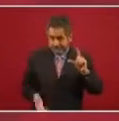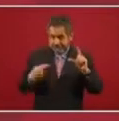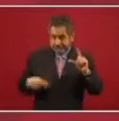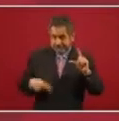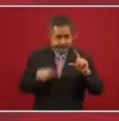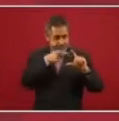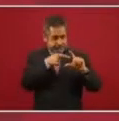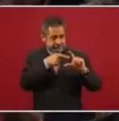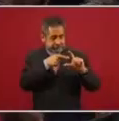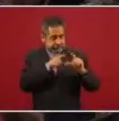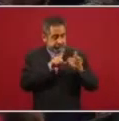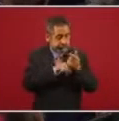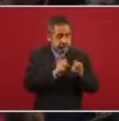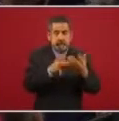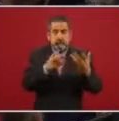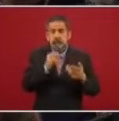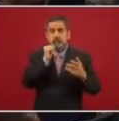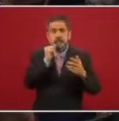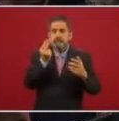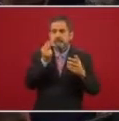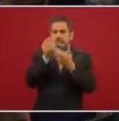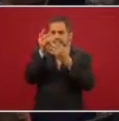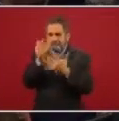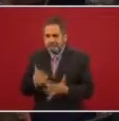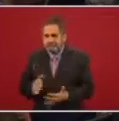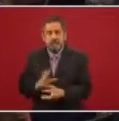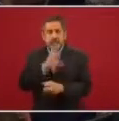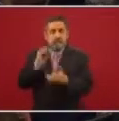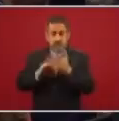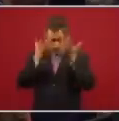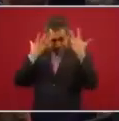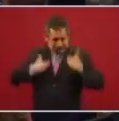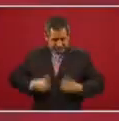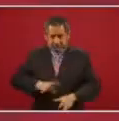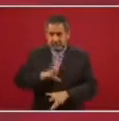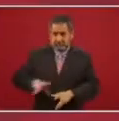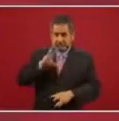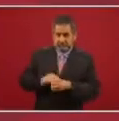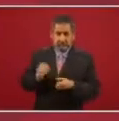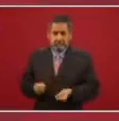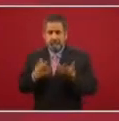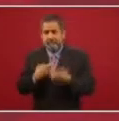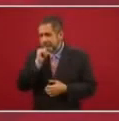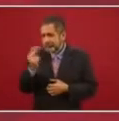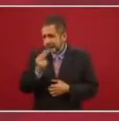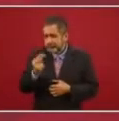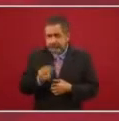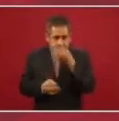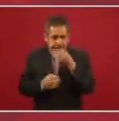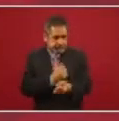es decir no se necesita contar todos y cada uno de los glóbulos rojos que tiene la persona sería imposible